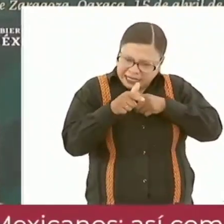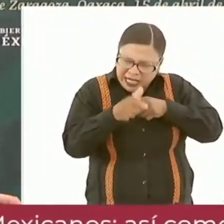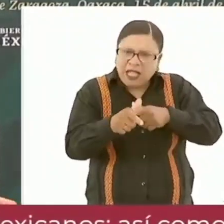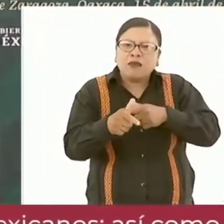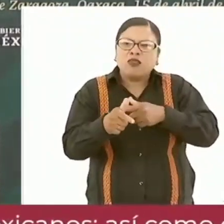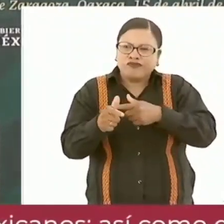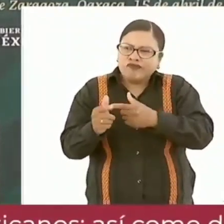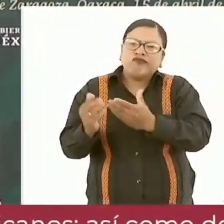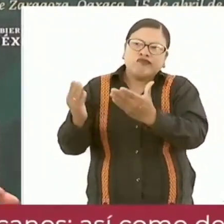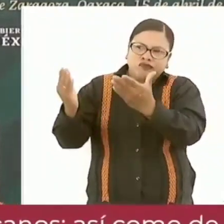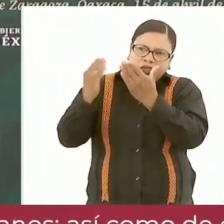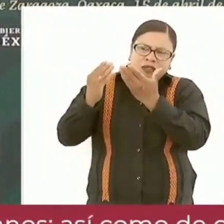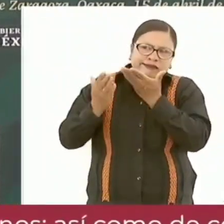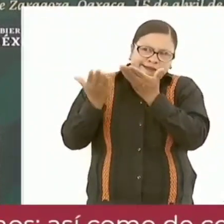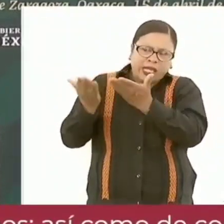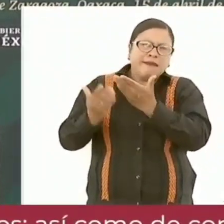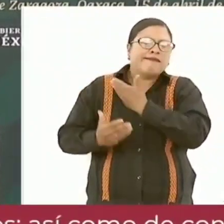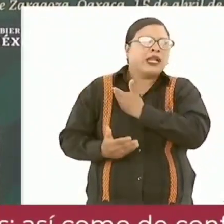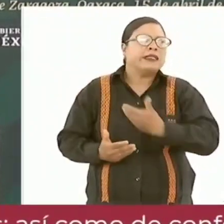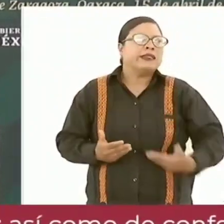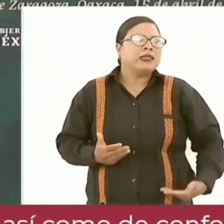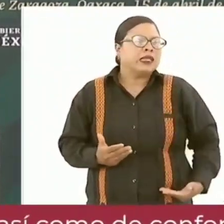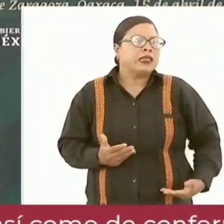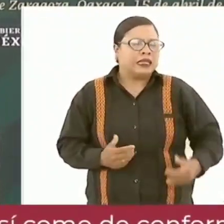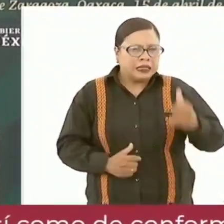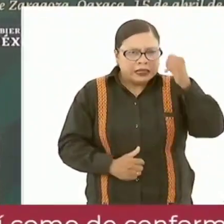señor presidente, poniendo siempre